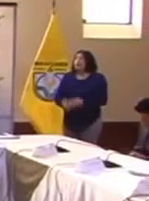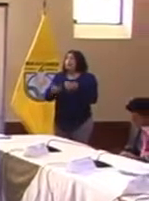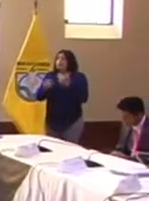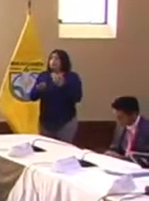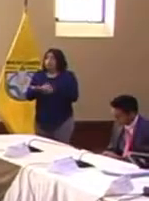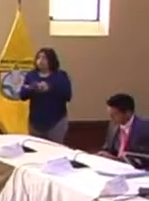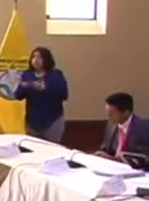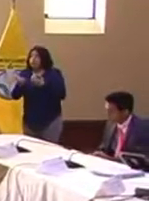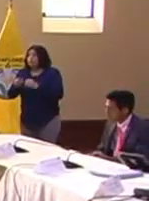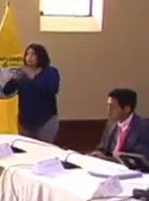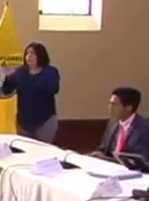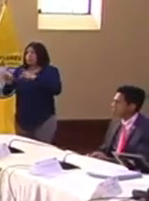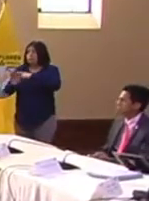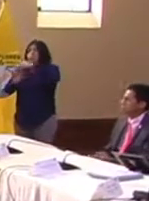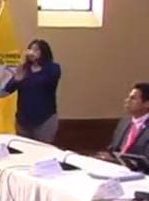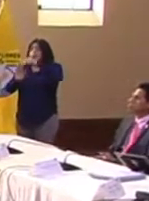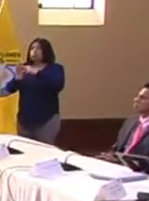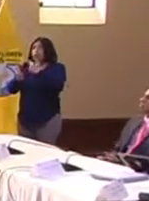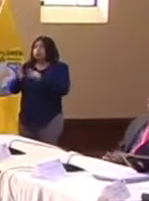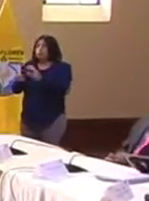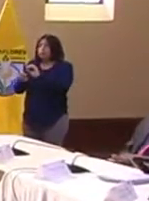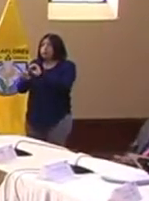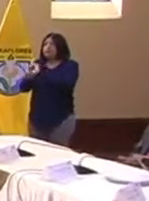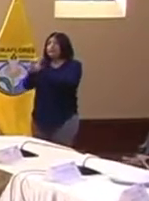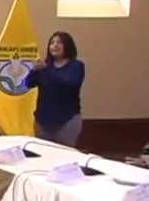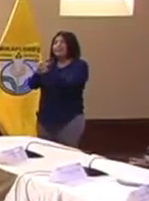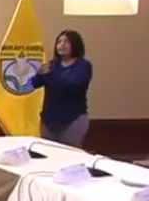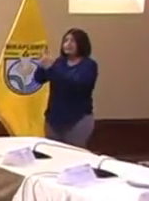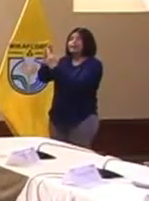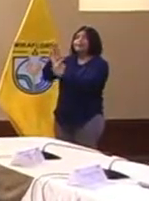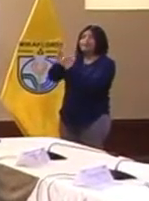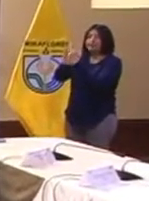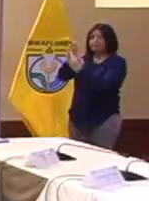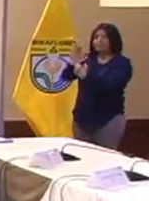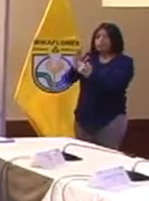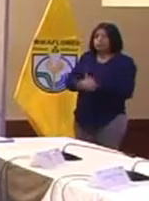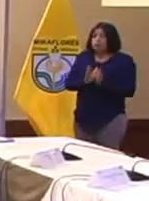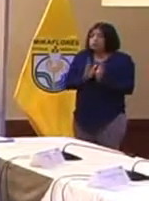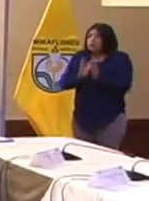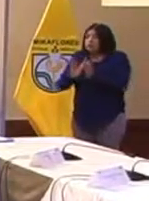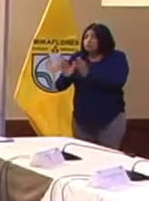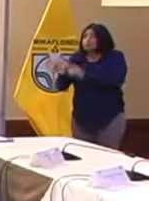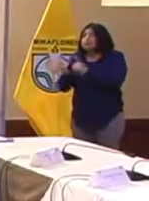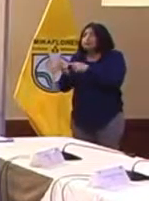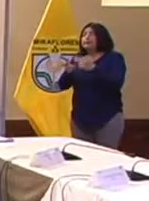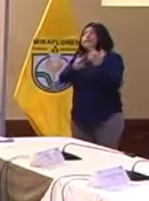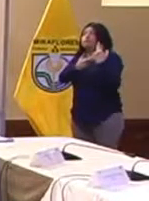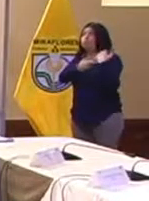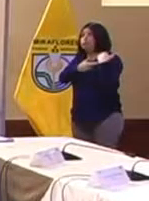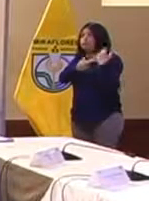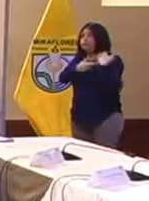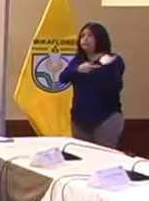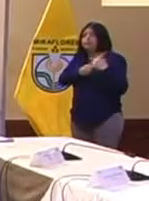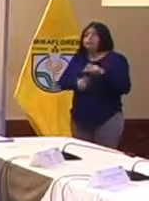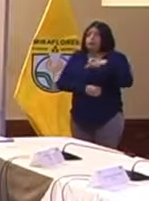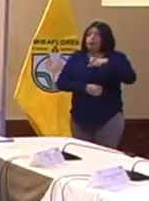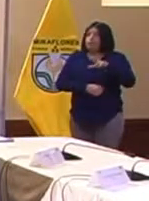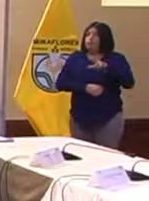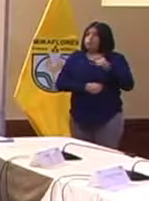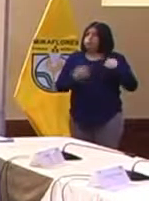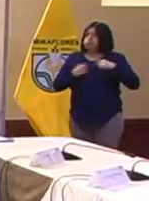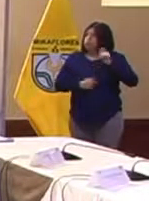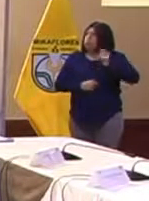Orden del día. Proyecto de ordenanza que modifica el reglamento de organización y funciones y responsabilidades de la Procuraduría